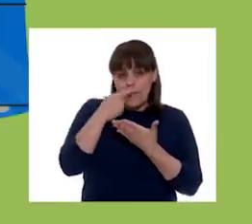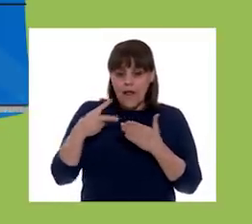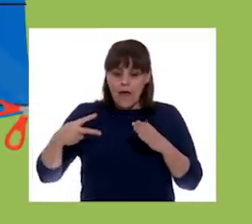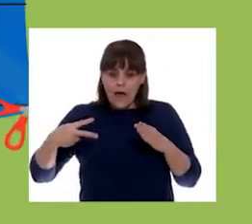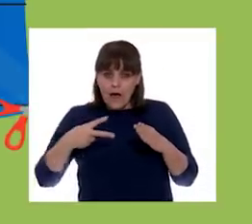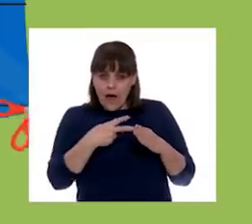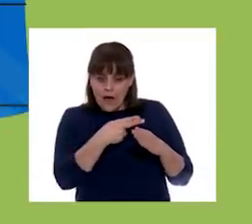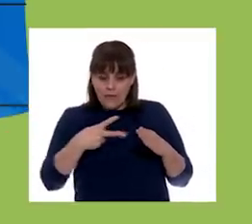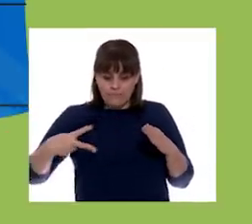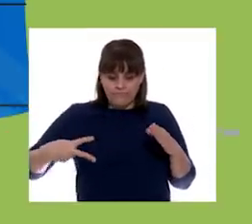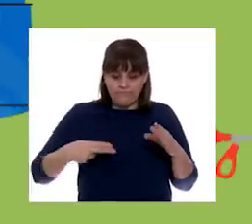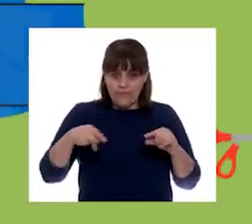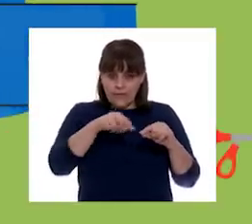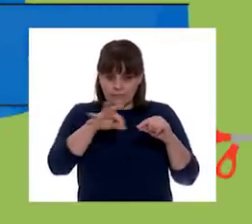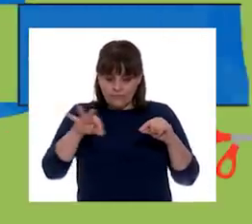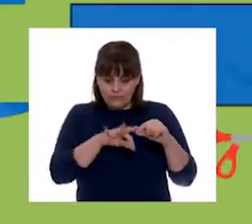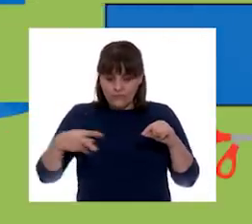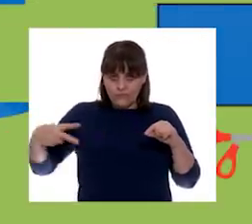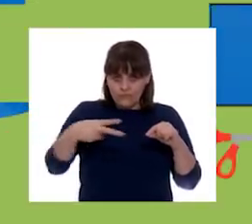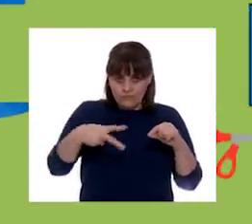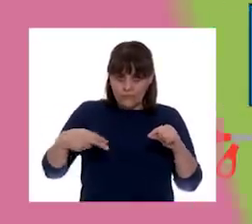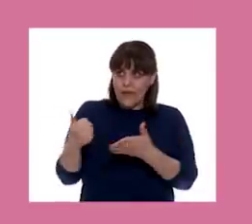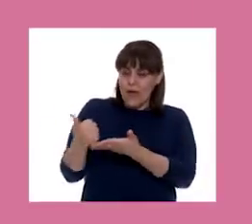las líneas marcadas.